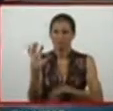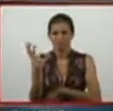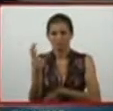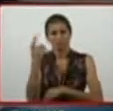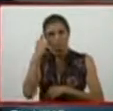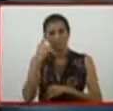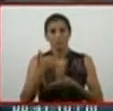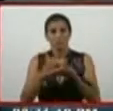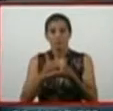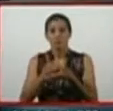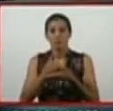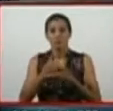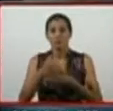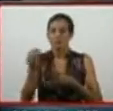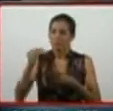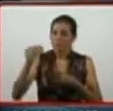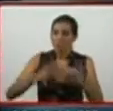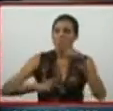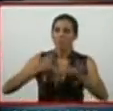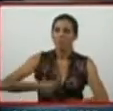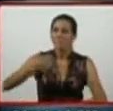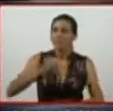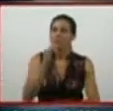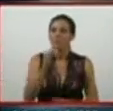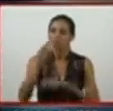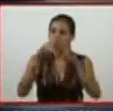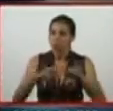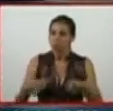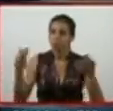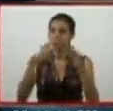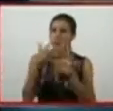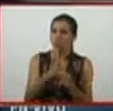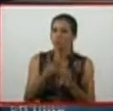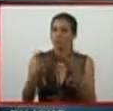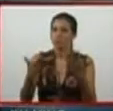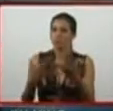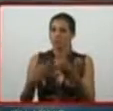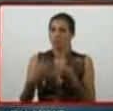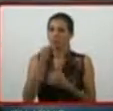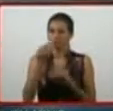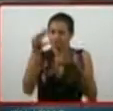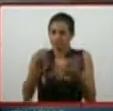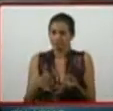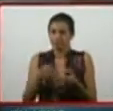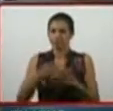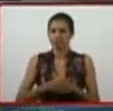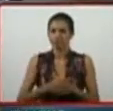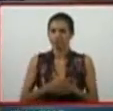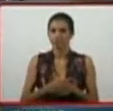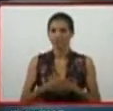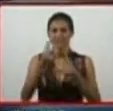entre todos para la generación de nuevos contenidos, contenidos de investigación, contenidos rigurosos, contenidos que nos